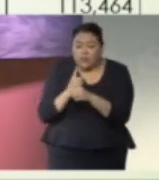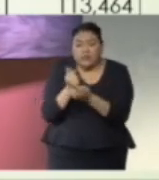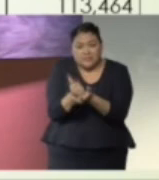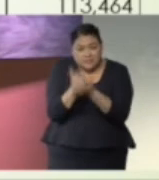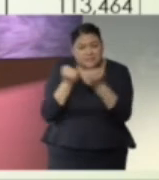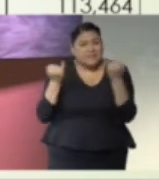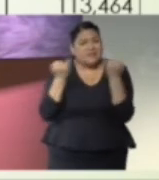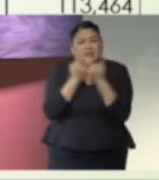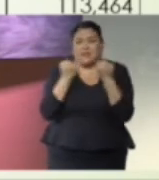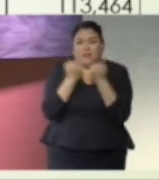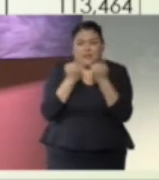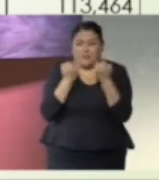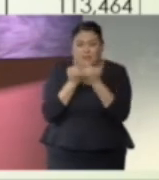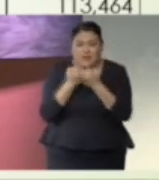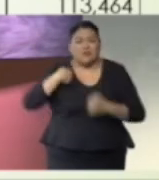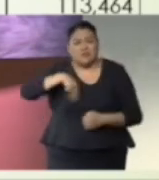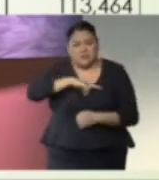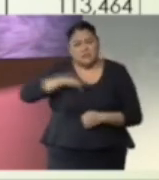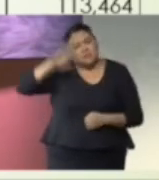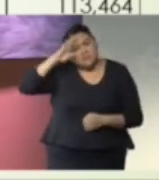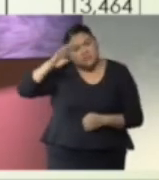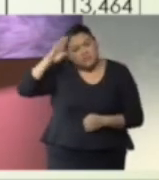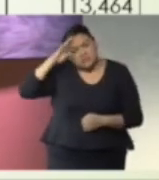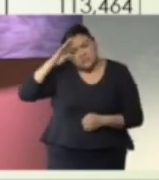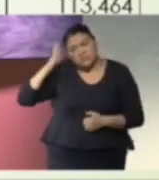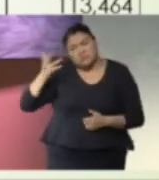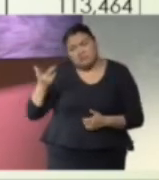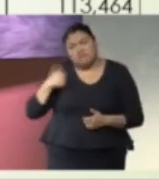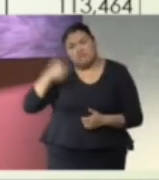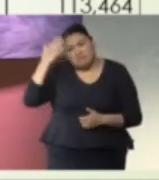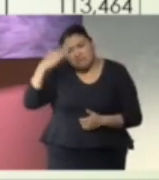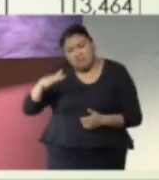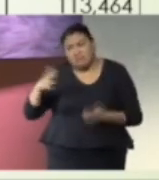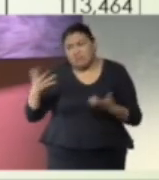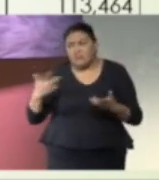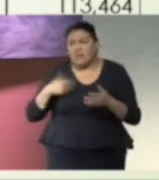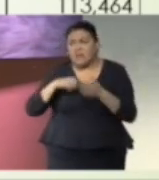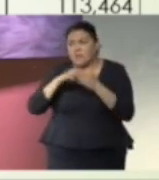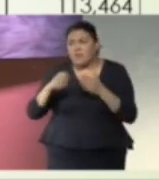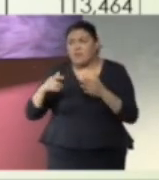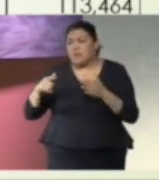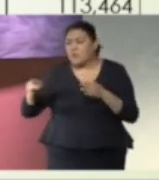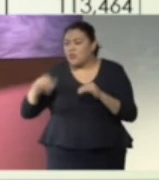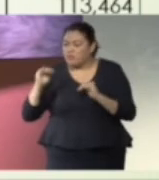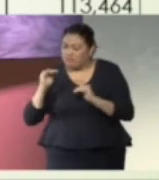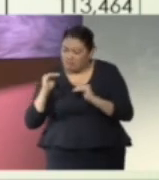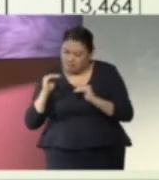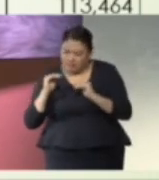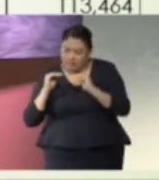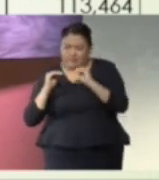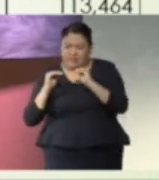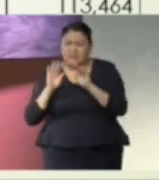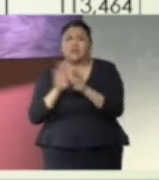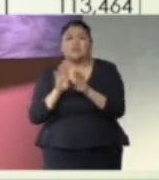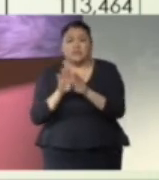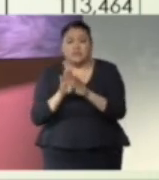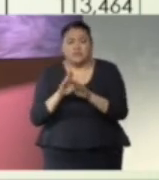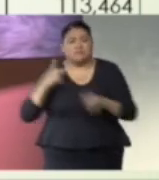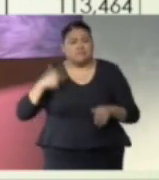estas diferencias conceptuales en relación al cierre de brechas, que muchas veces se ha considerado que es suficiente